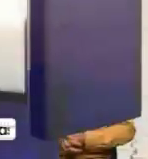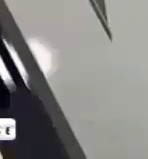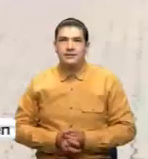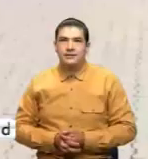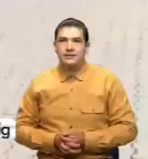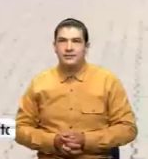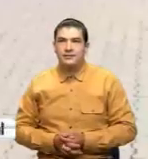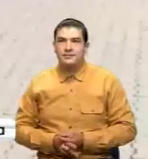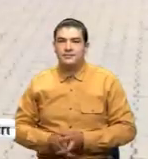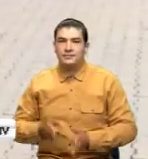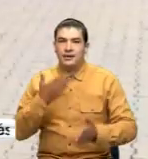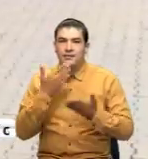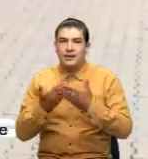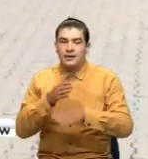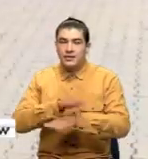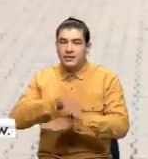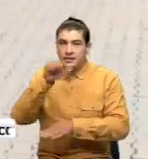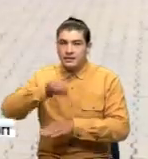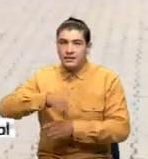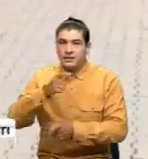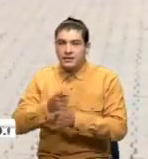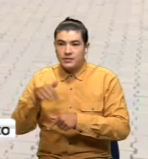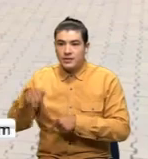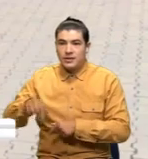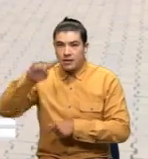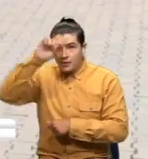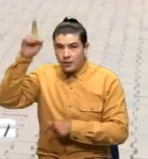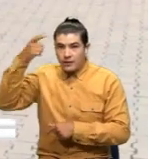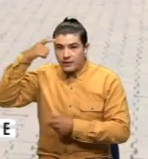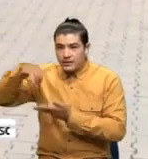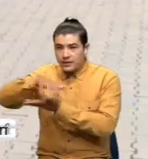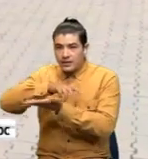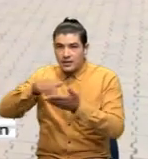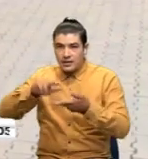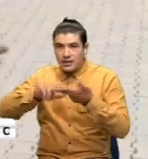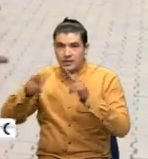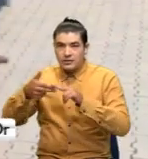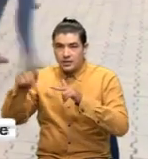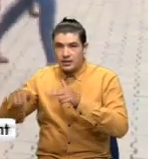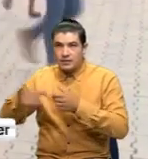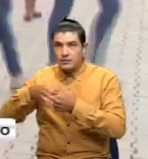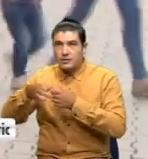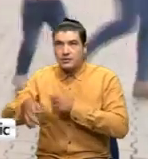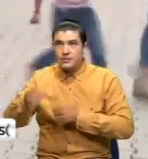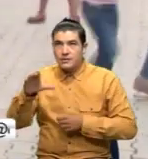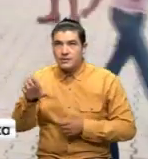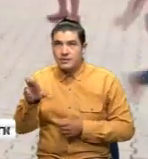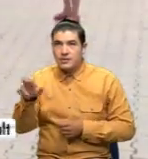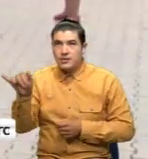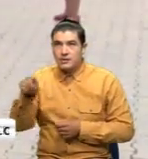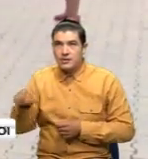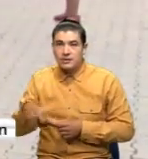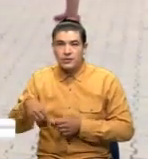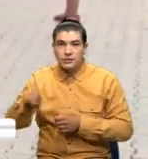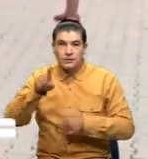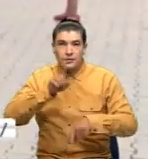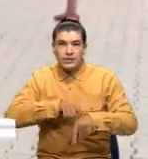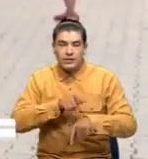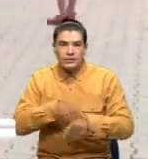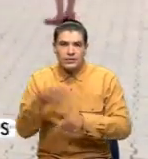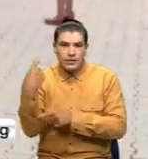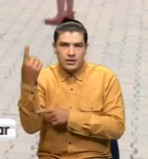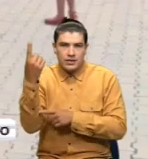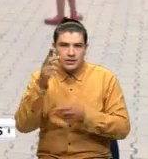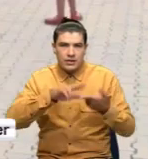el gobernador de santander en el municipio de el cerrito relacionó la libertad de los cóndores con el momento político que atraviesa actualmente